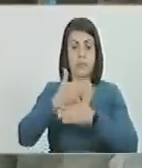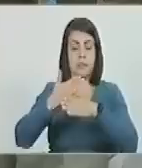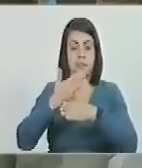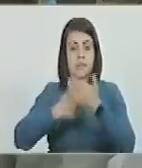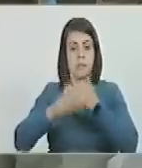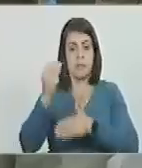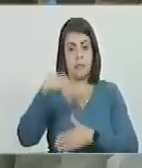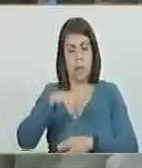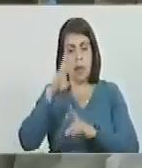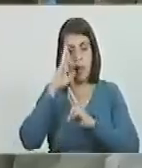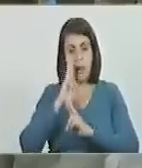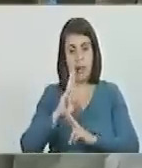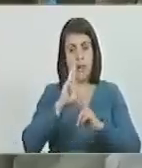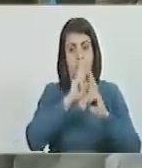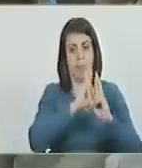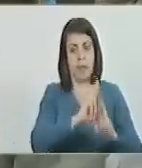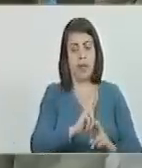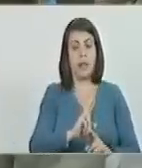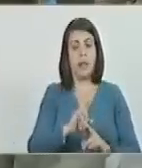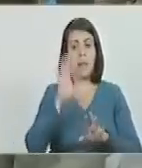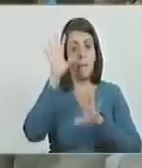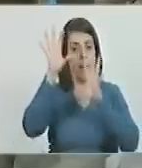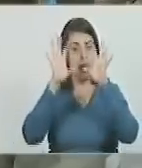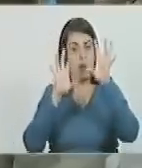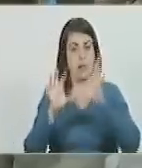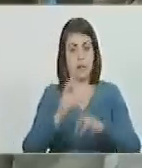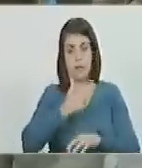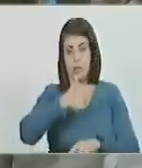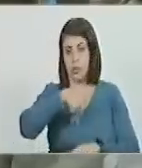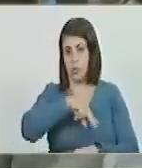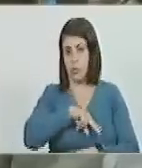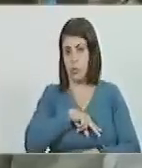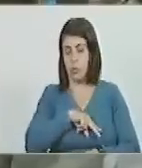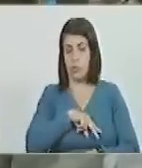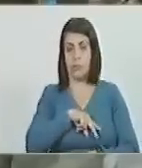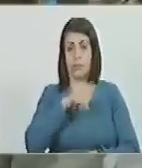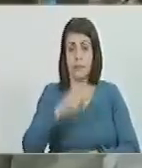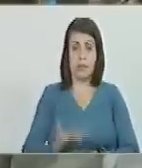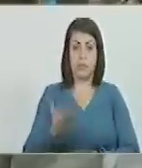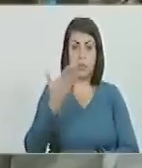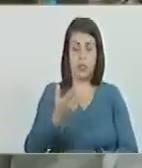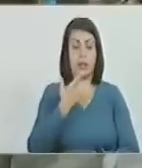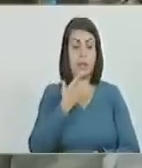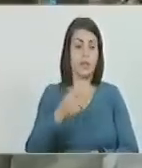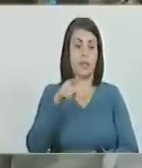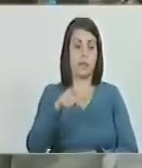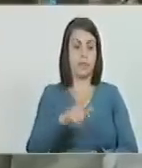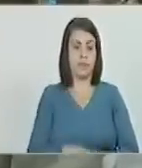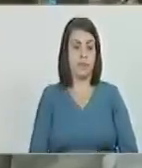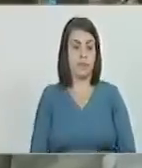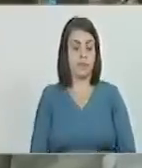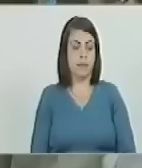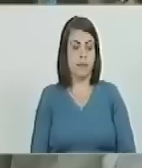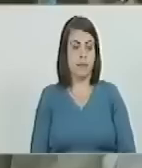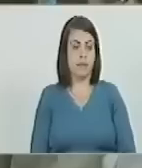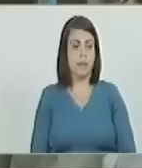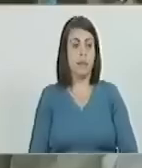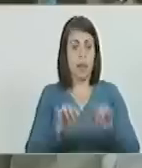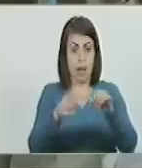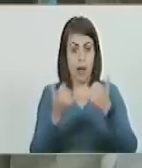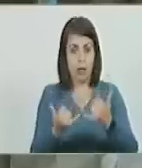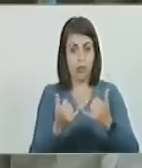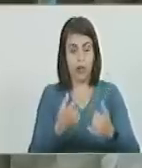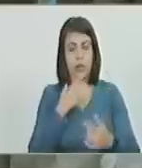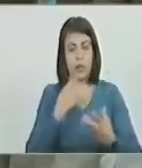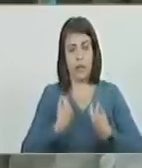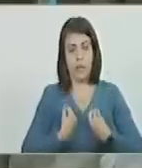todo del respeto entre naciones. Para nosotros y nosotras es importante mencionar en el actual contexto que